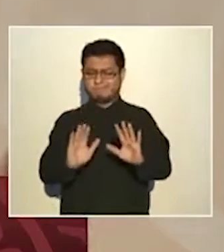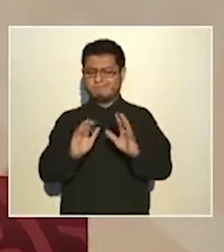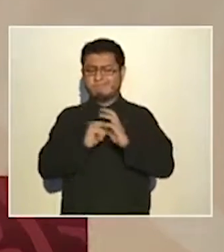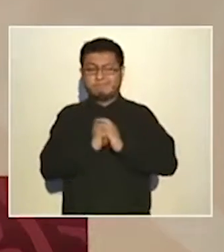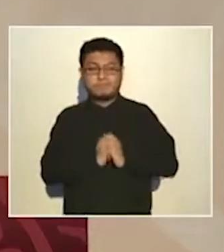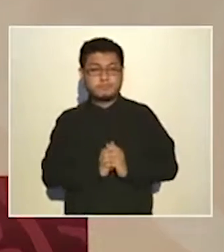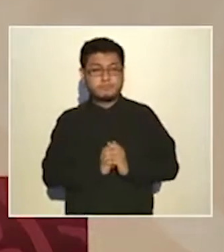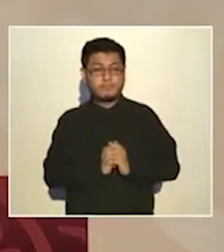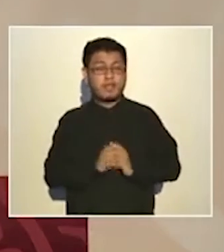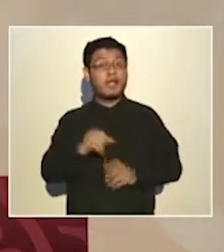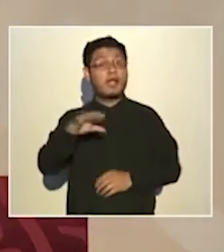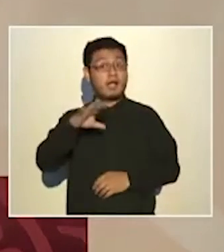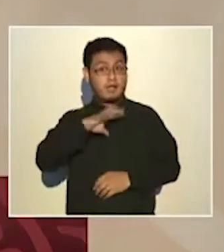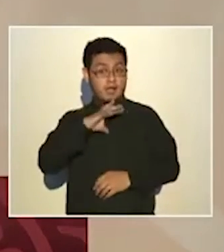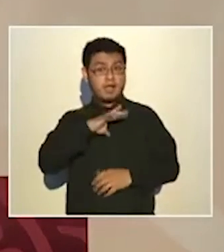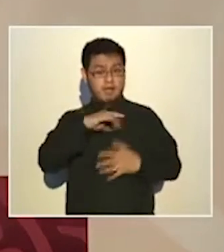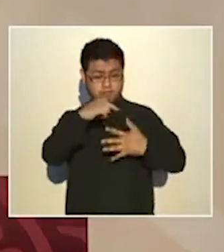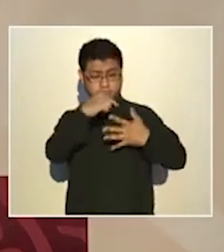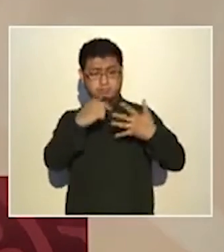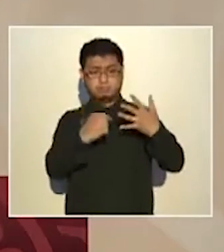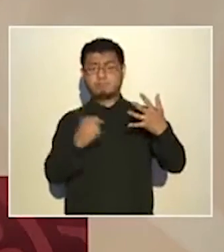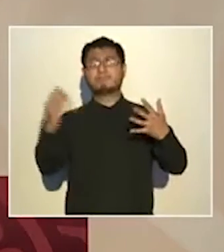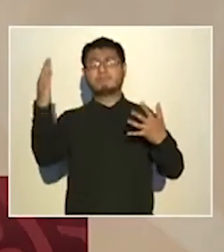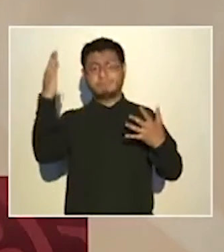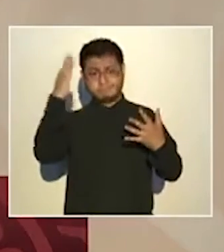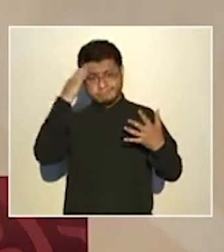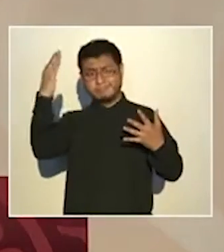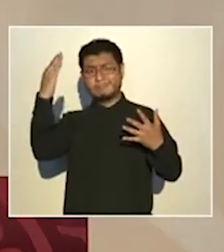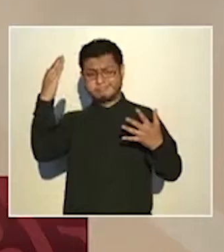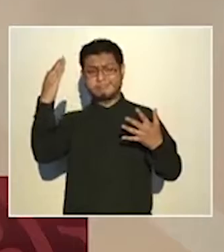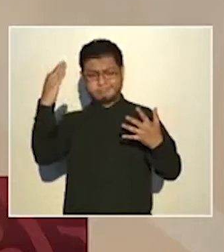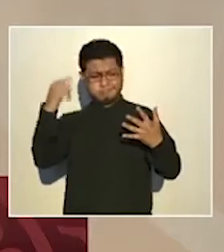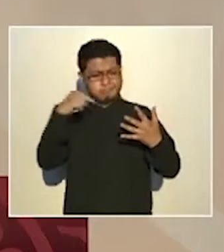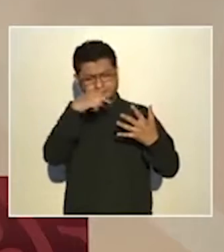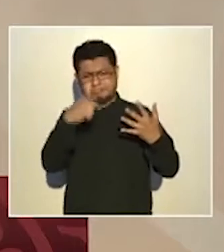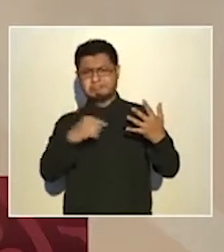un potencial único,